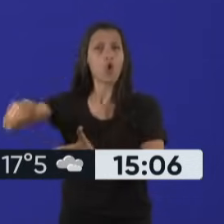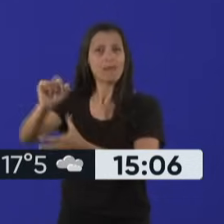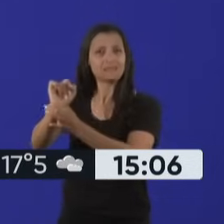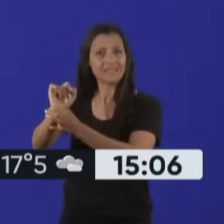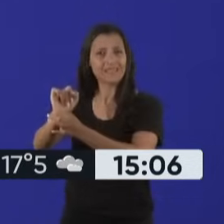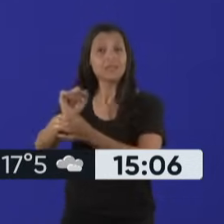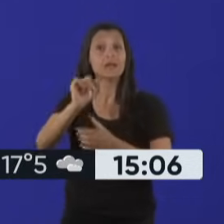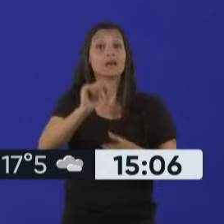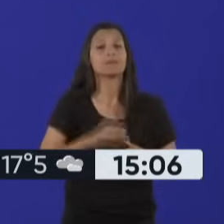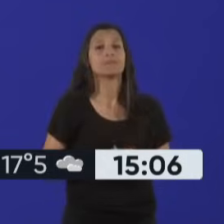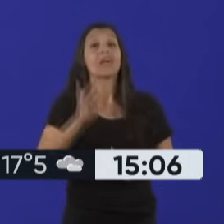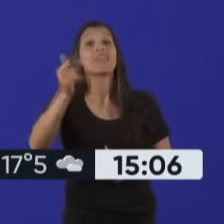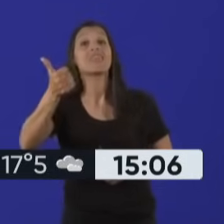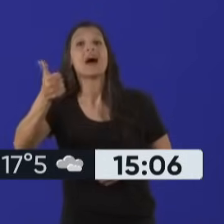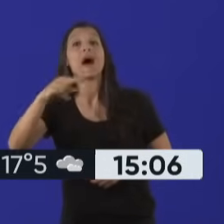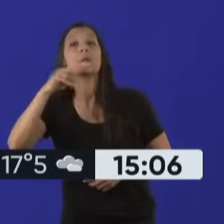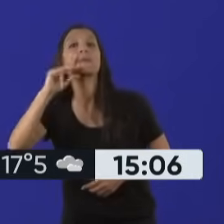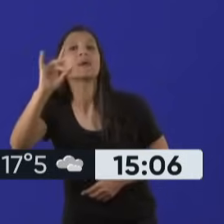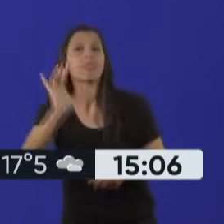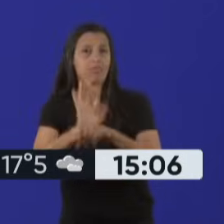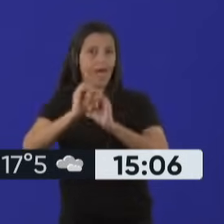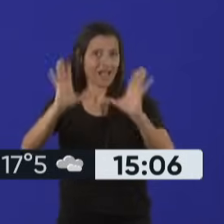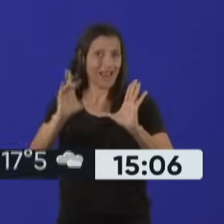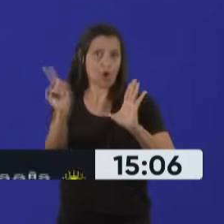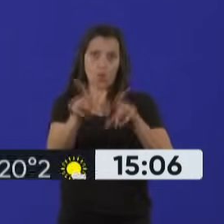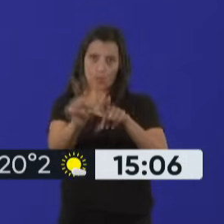no Paul Romer, David Romer, aclaro porque no es lo mismo.